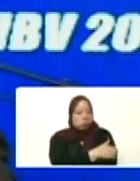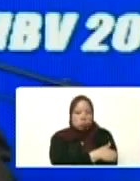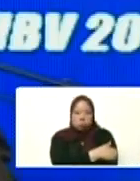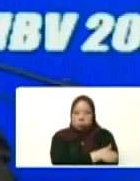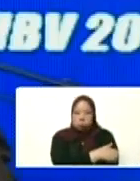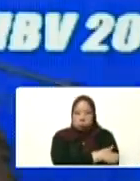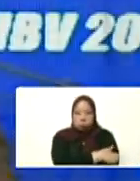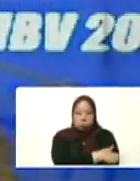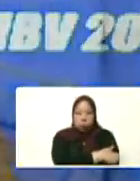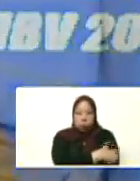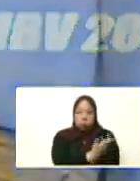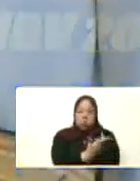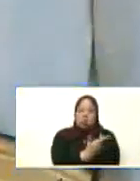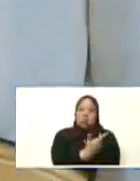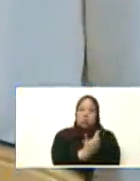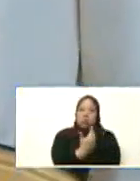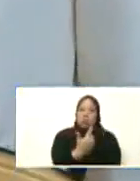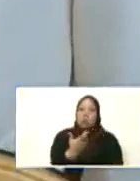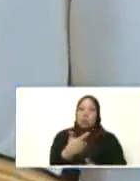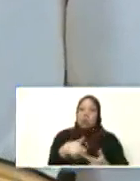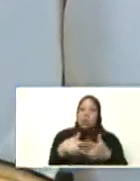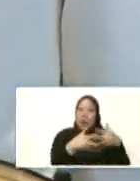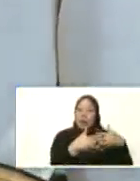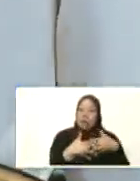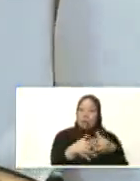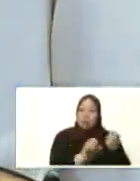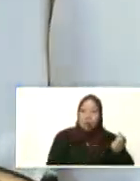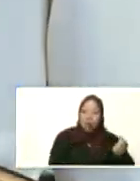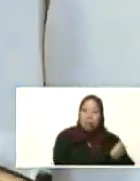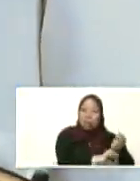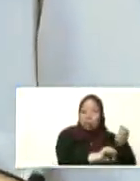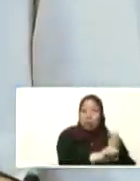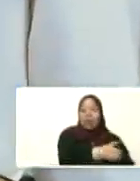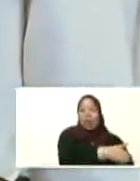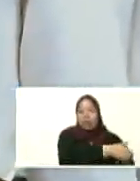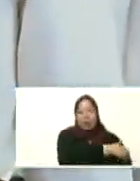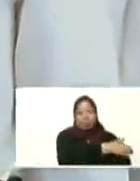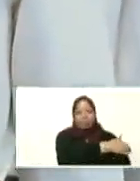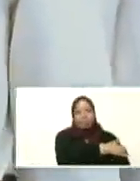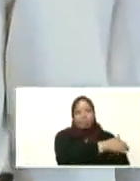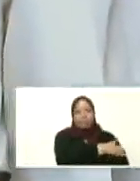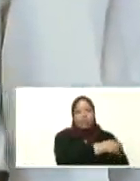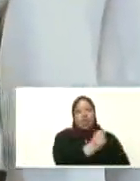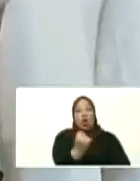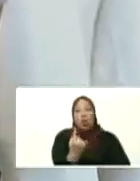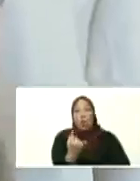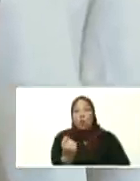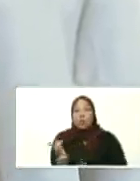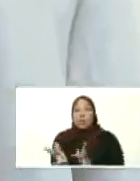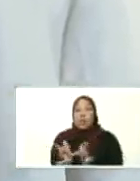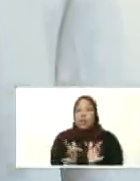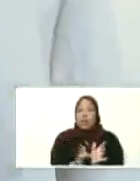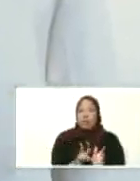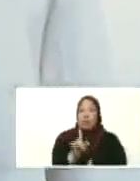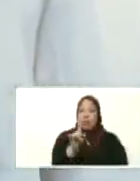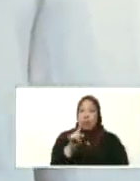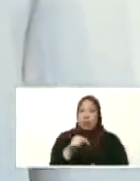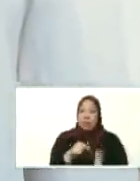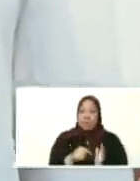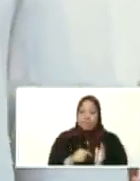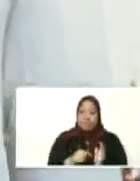auspiciada por el imperialismo norteamericano, pretendió el 11 de abril del